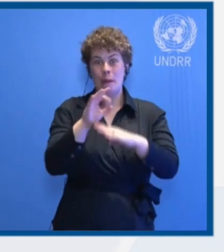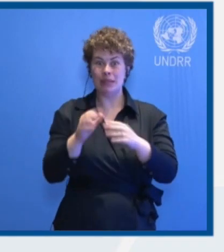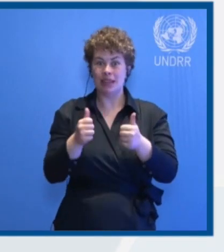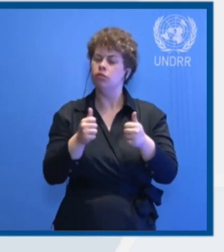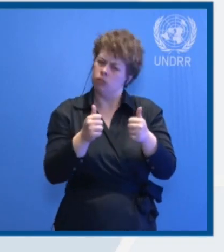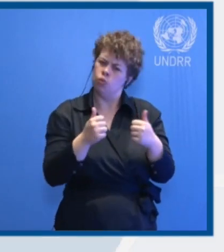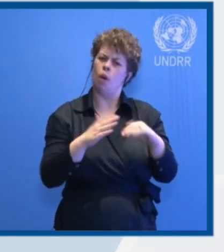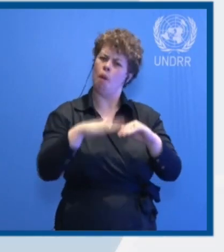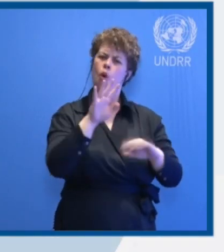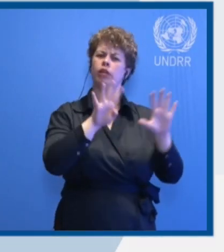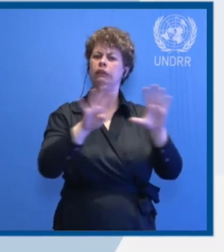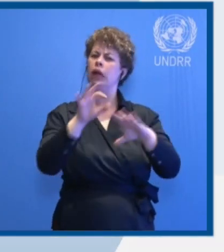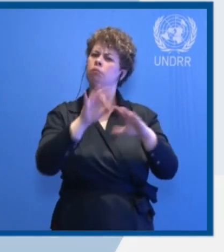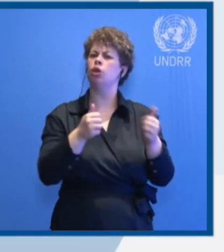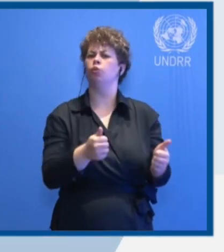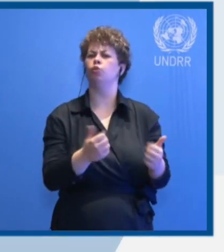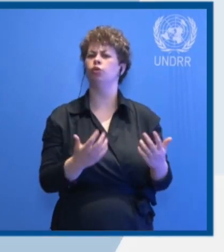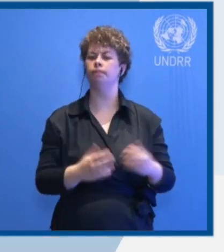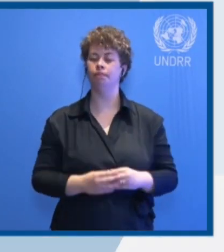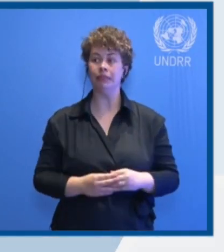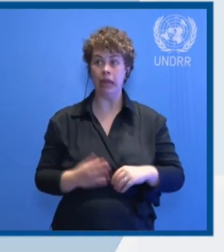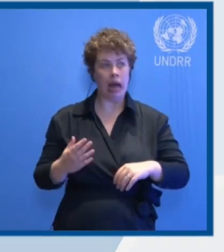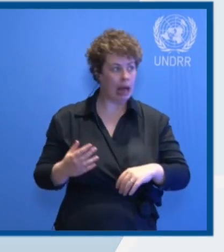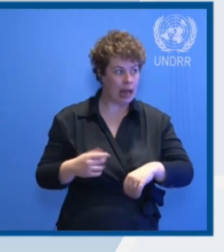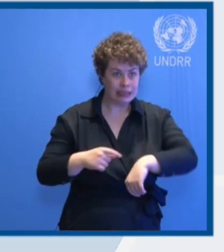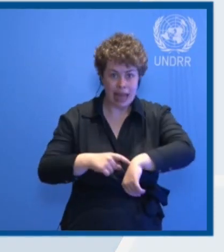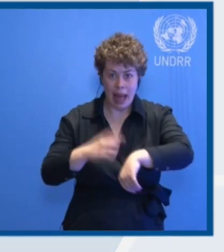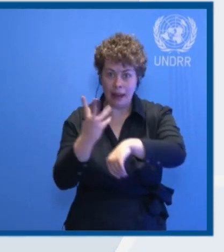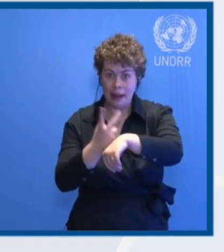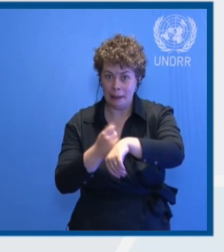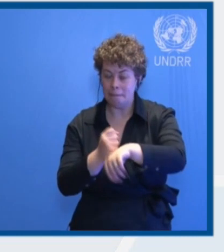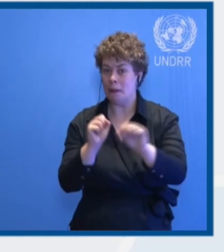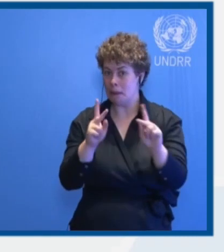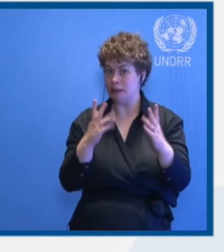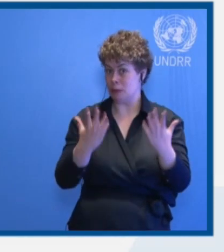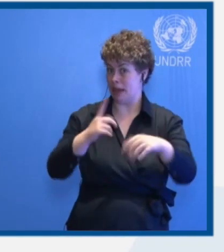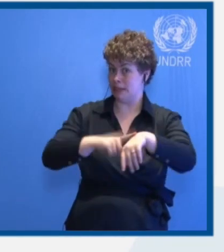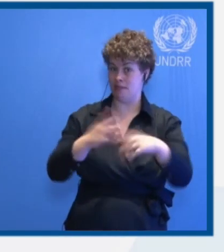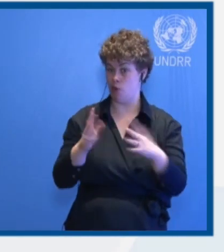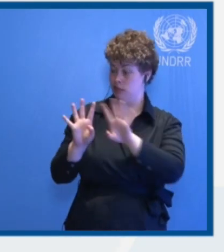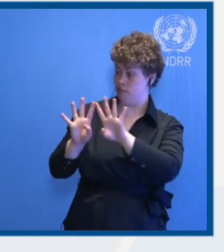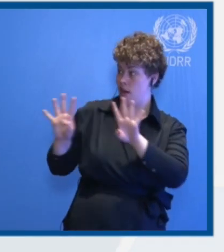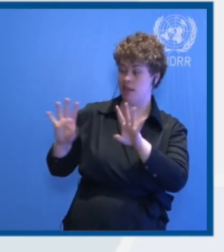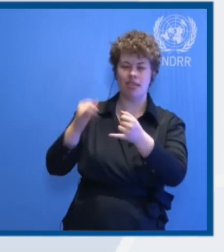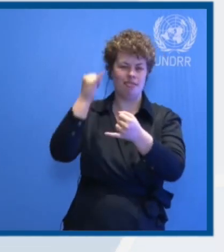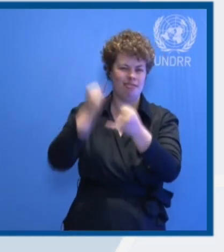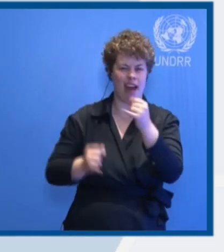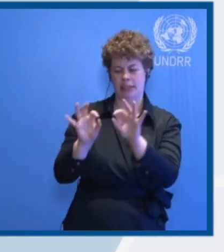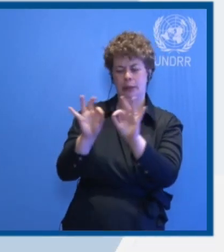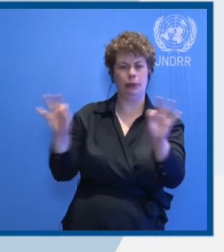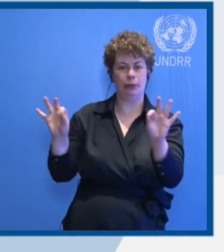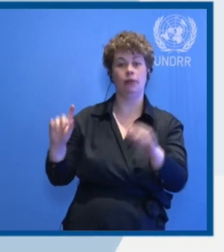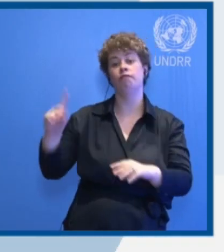ask the panelists to give one parting shot. Any last word that you have on nature-based solutions? We'll start with